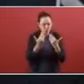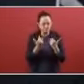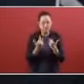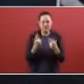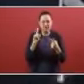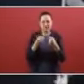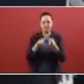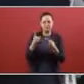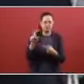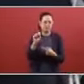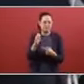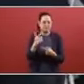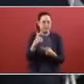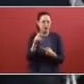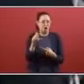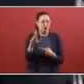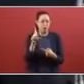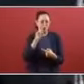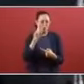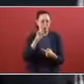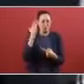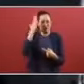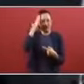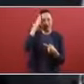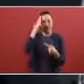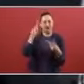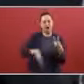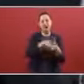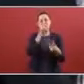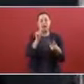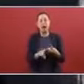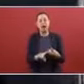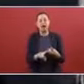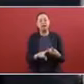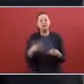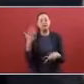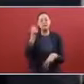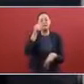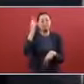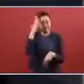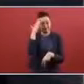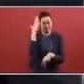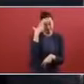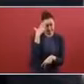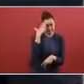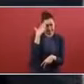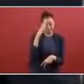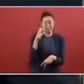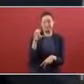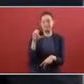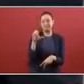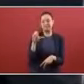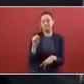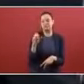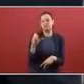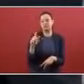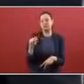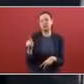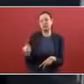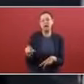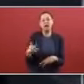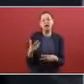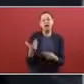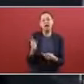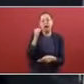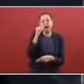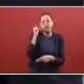la secretaria de Gobernación. Y en el caso del secretario de Comunicaciones y Transportes, preguntarle, hasta ayer por